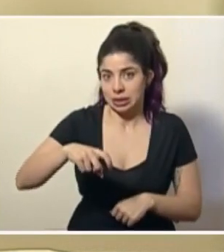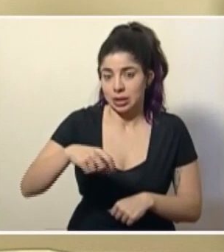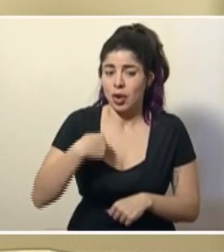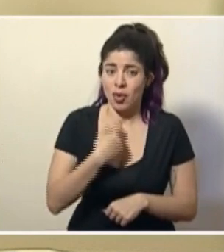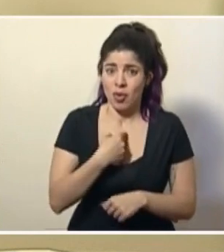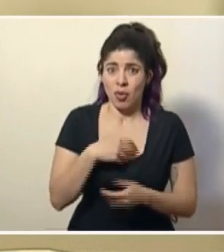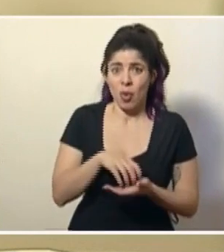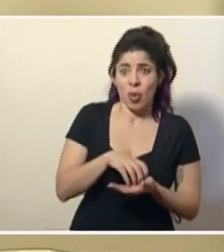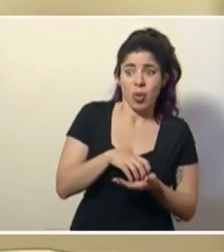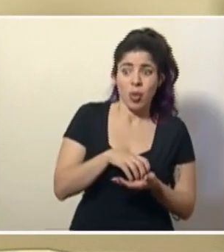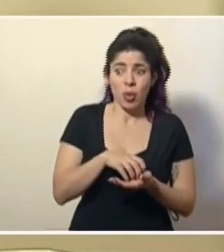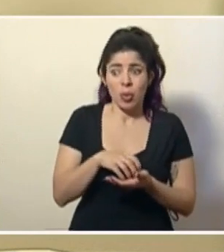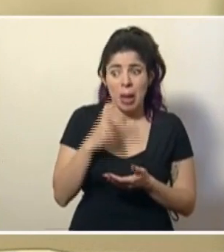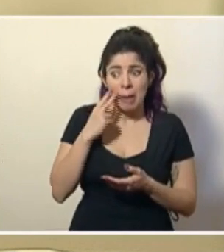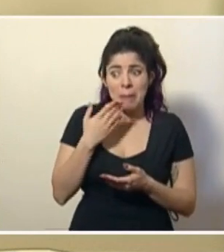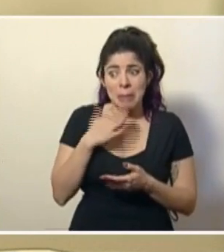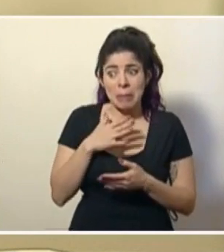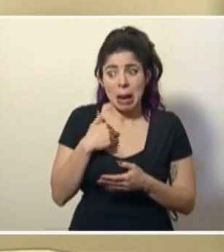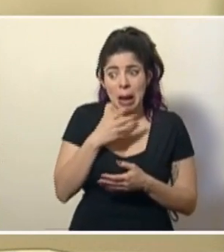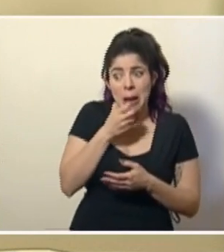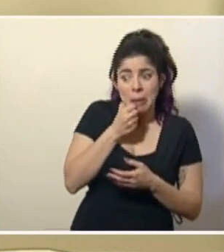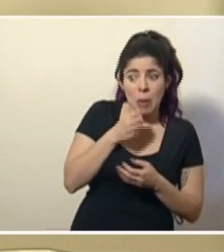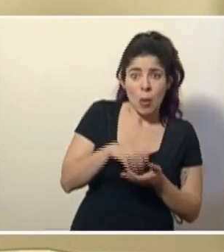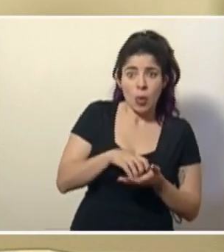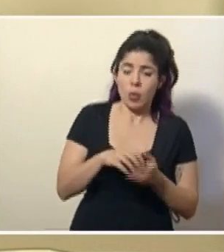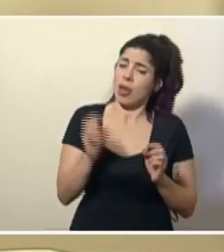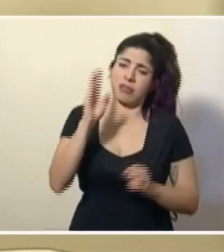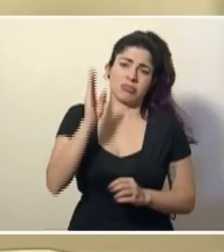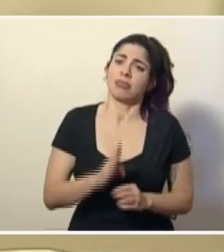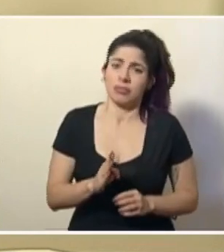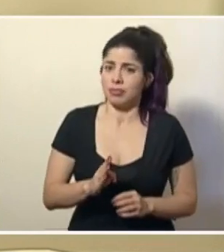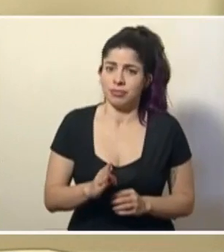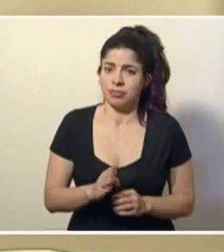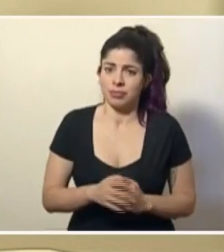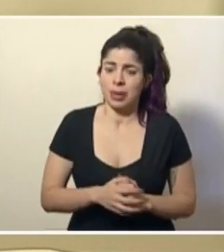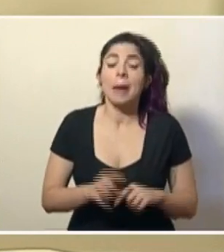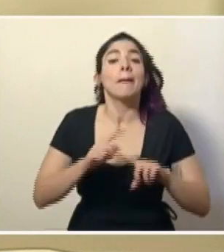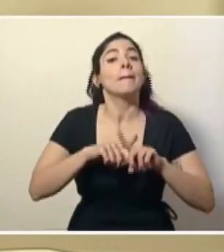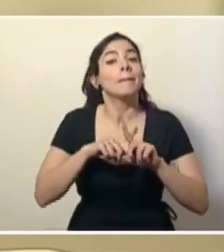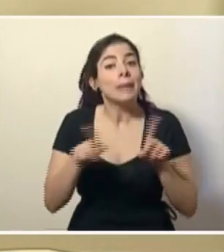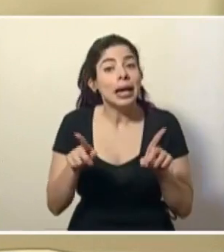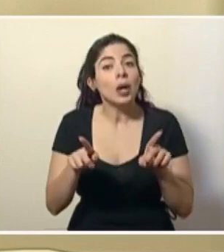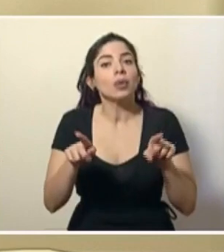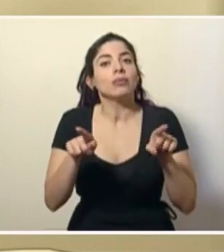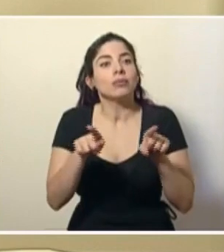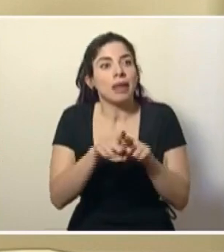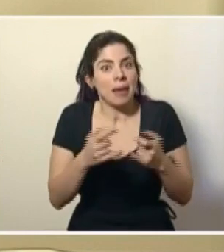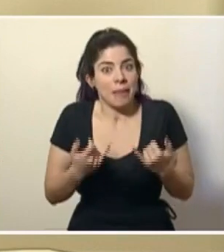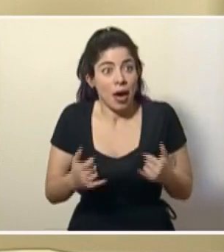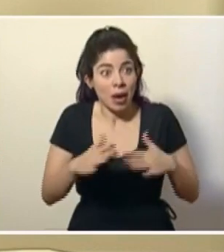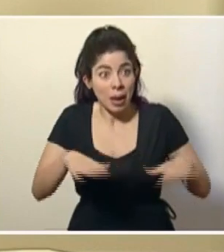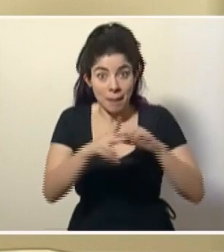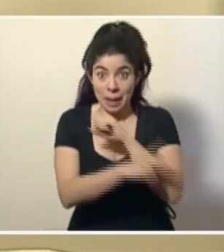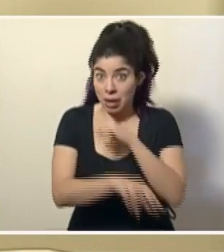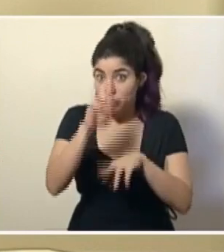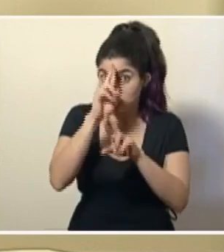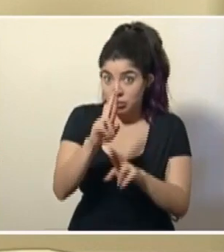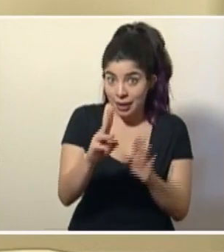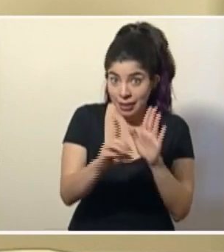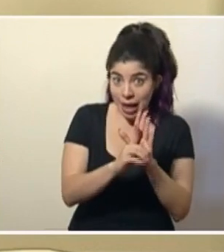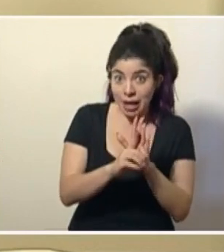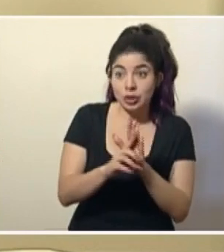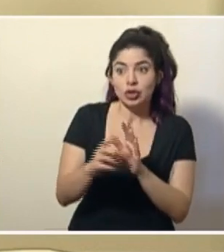a titubear si encontramos algo mal hecho. Pero también estamos en este Estado de Derecho, hay